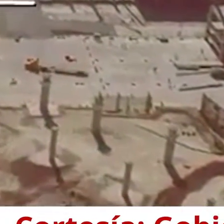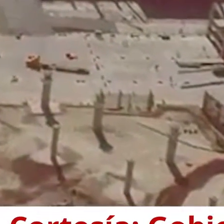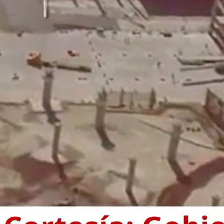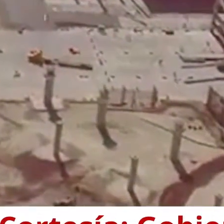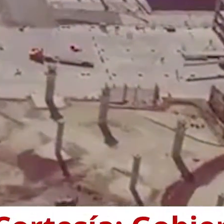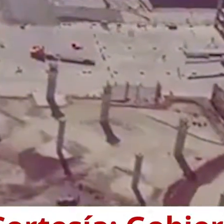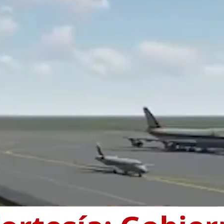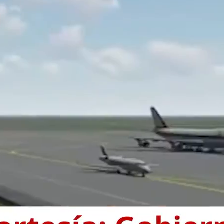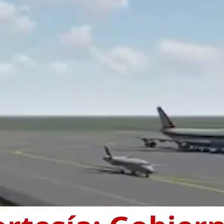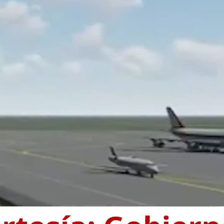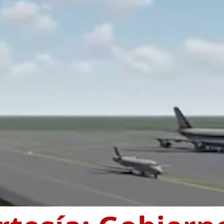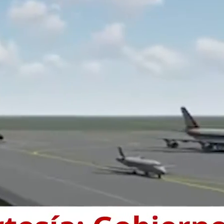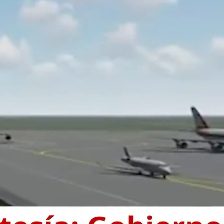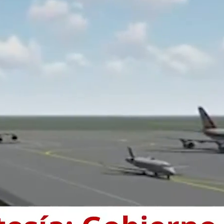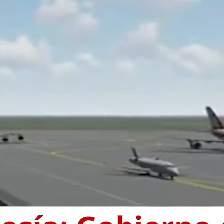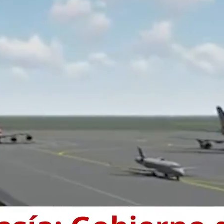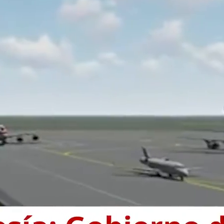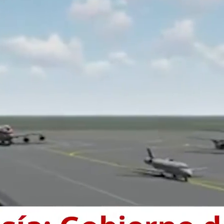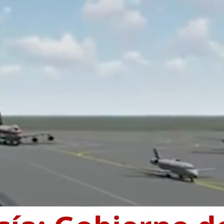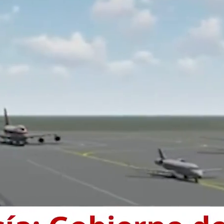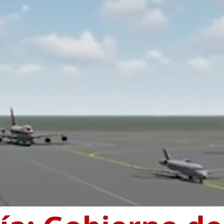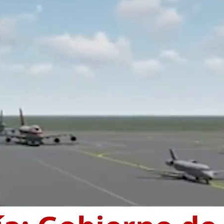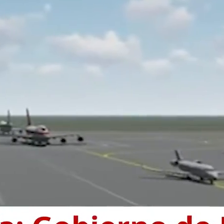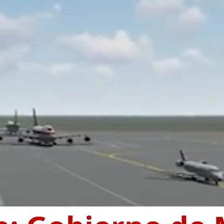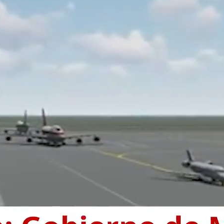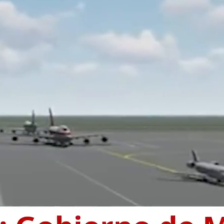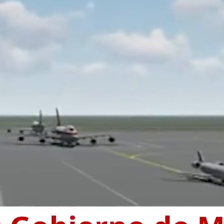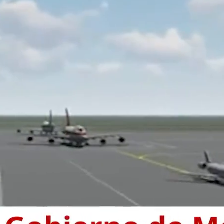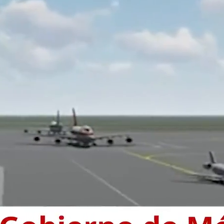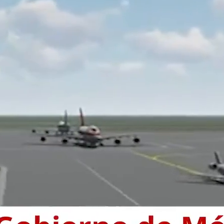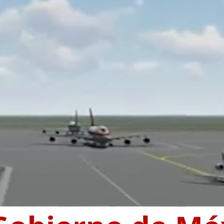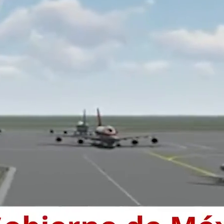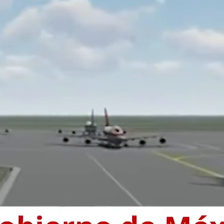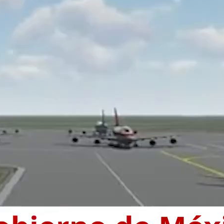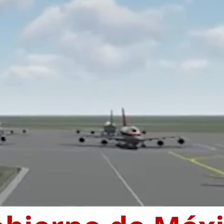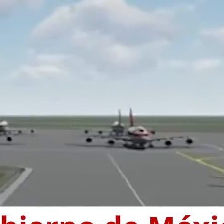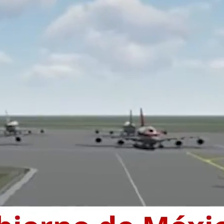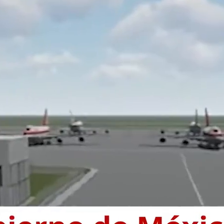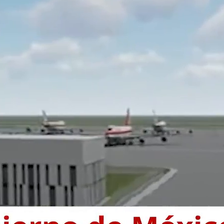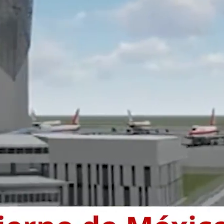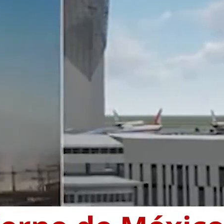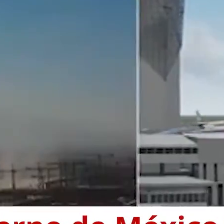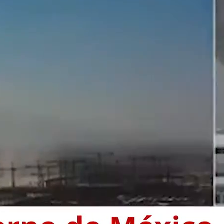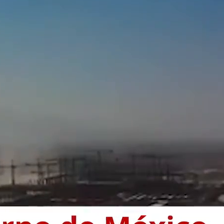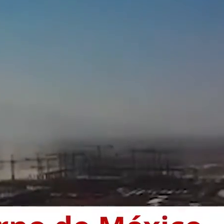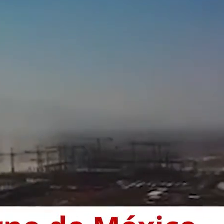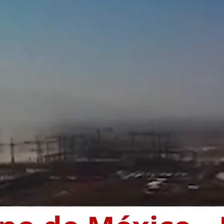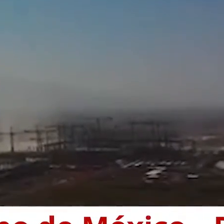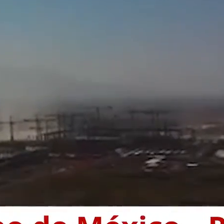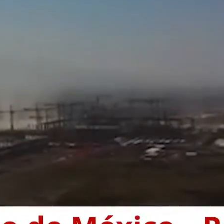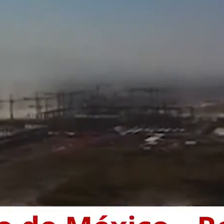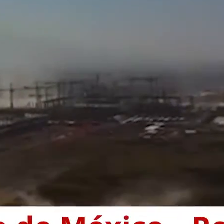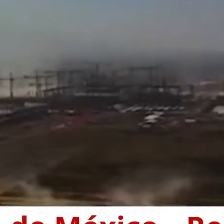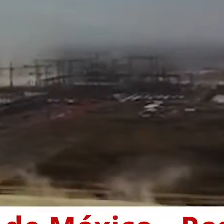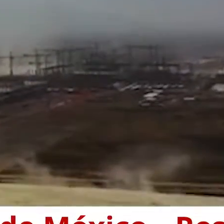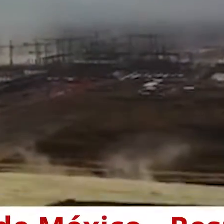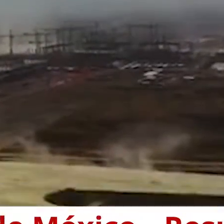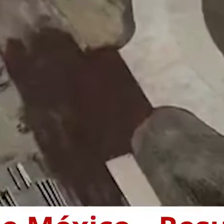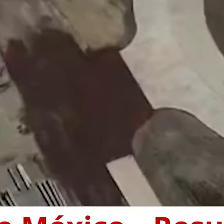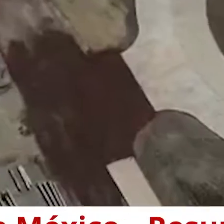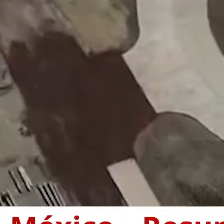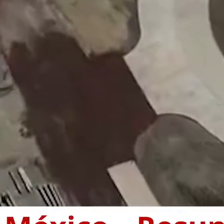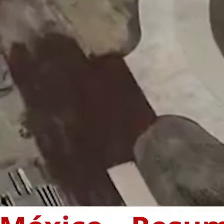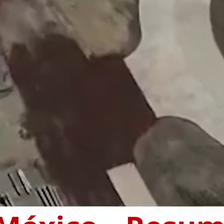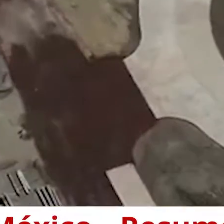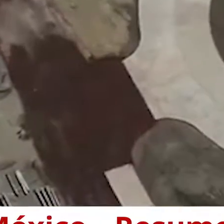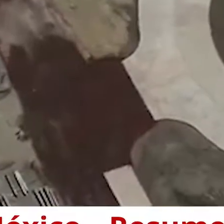2020. En la Torre de Control y Servicios de Extinción de Incendios, se continúa con el montaje de la estructura